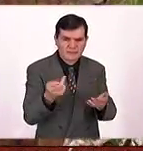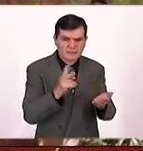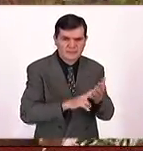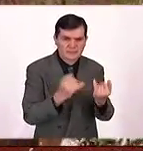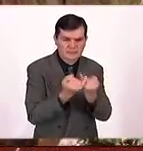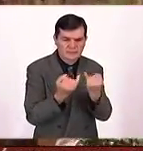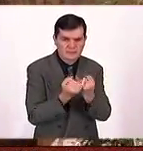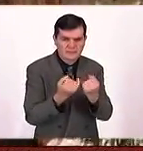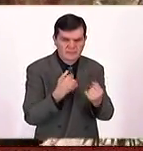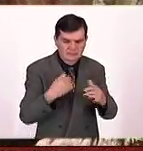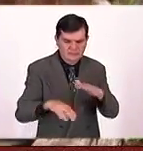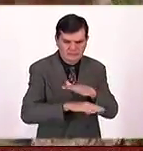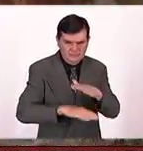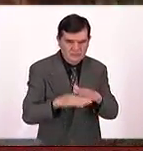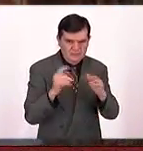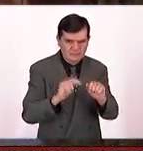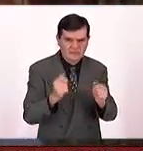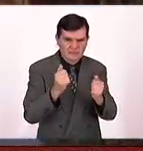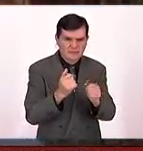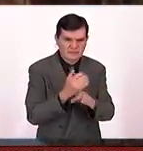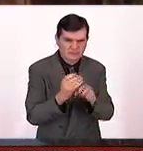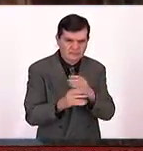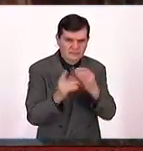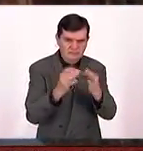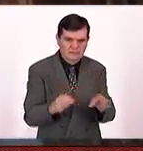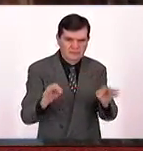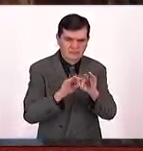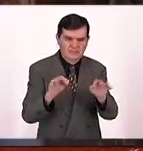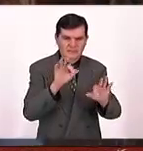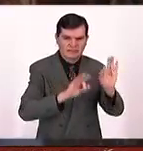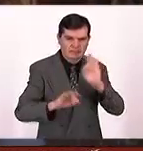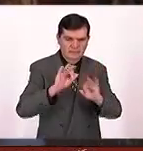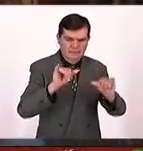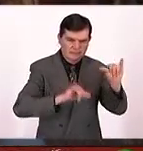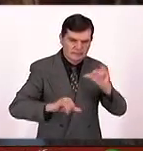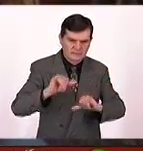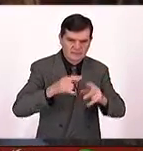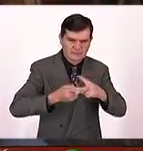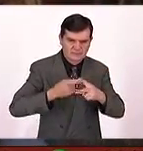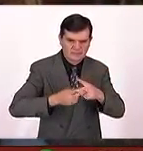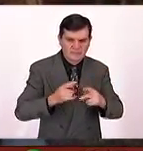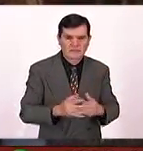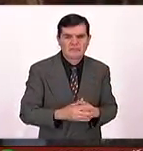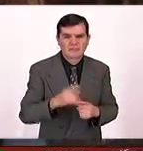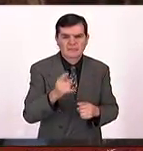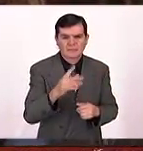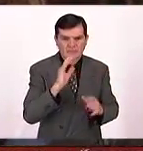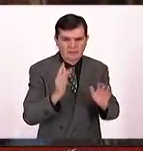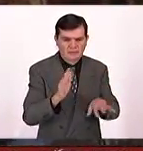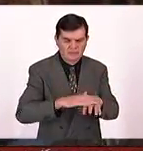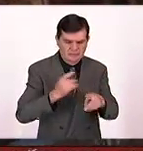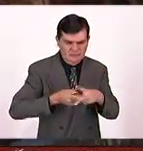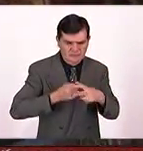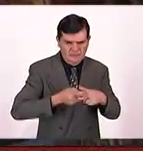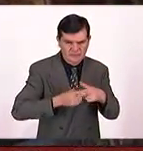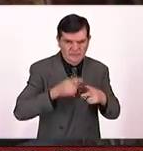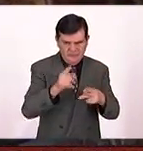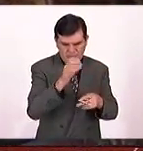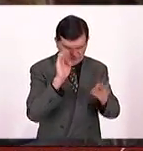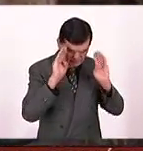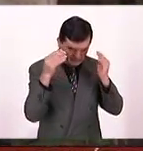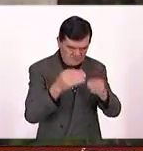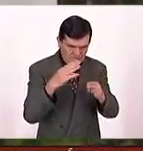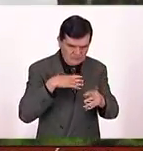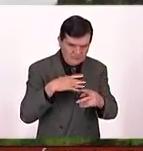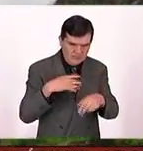de conocimientos básicos en disciplinas tan importantes como la física, la química, las matemáticas, ya que las matemáticas en específico